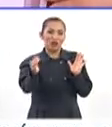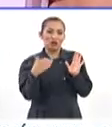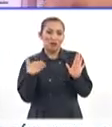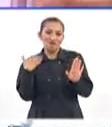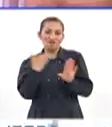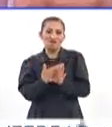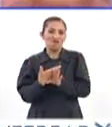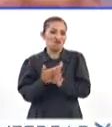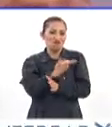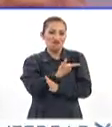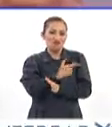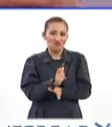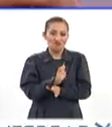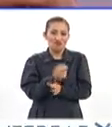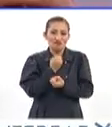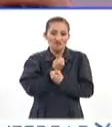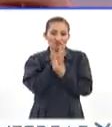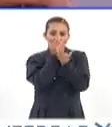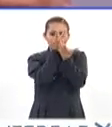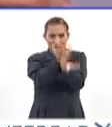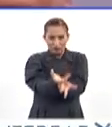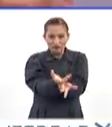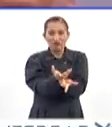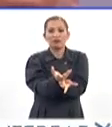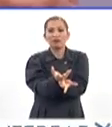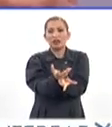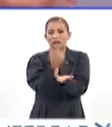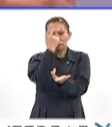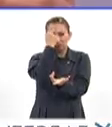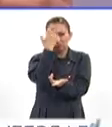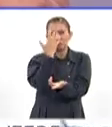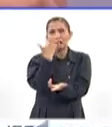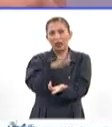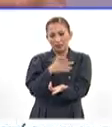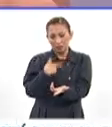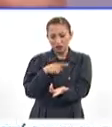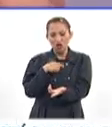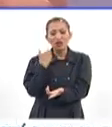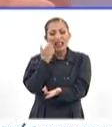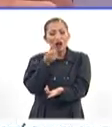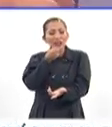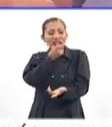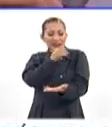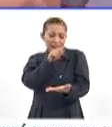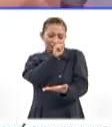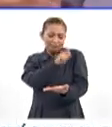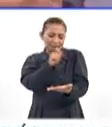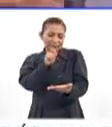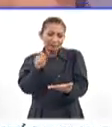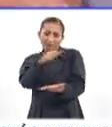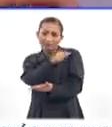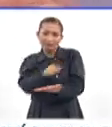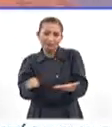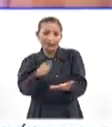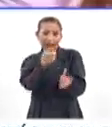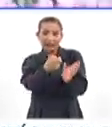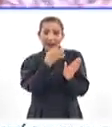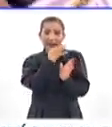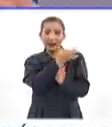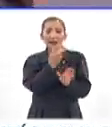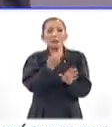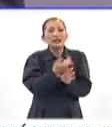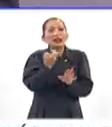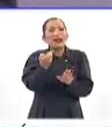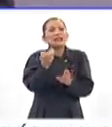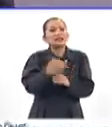un claro mensaje consciente de un ciudadano que decidió anular su voto con este mensaje. ¿Qué